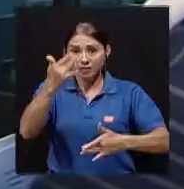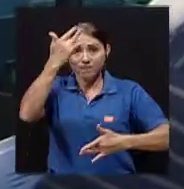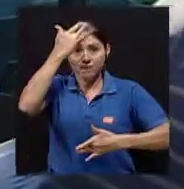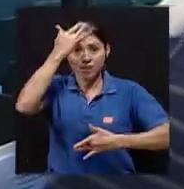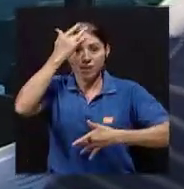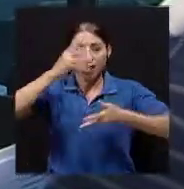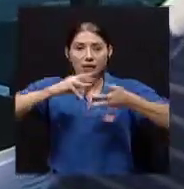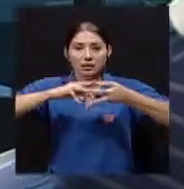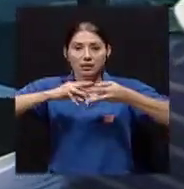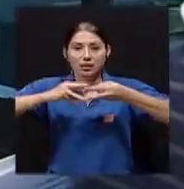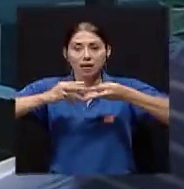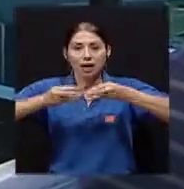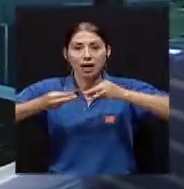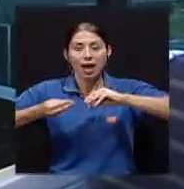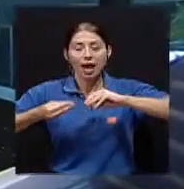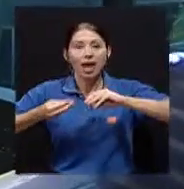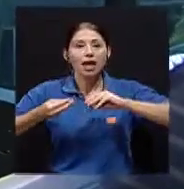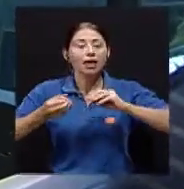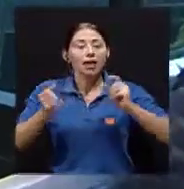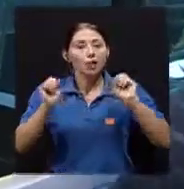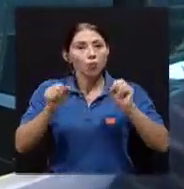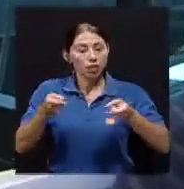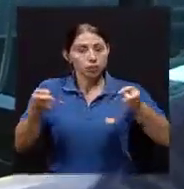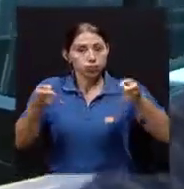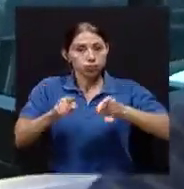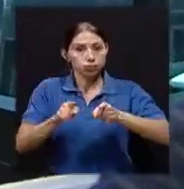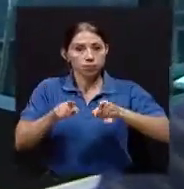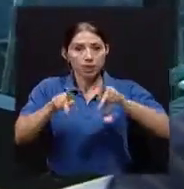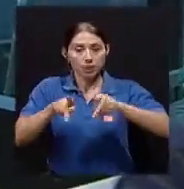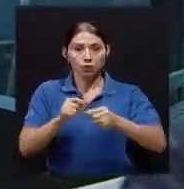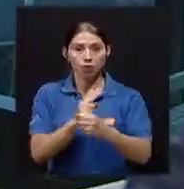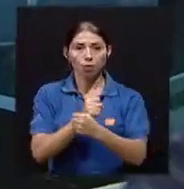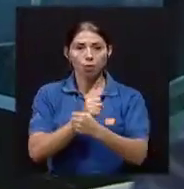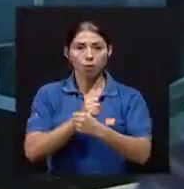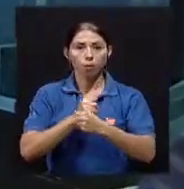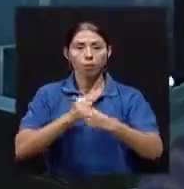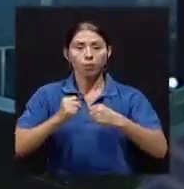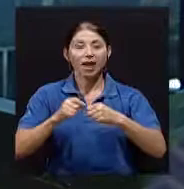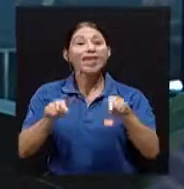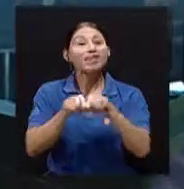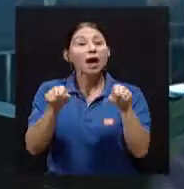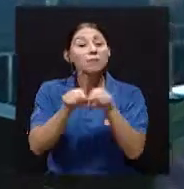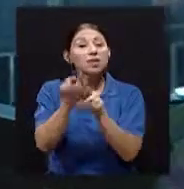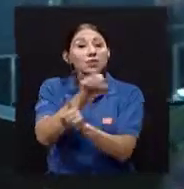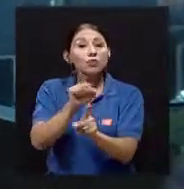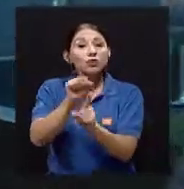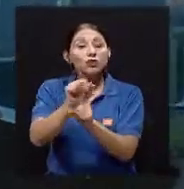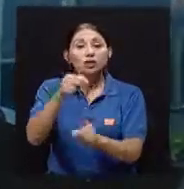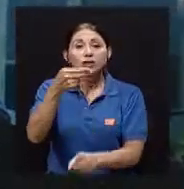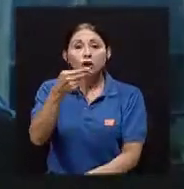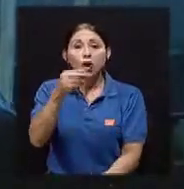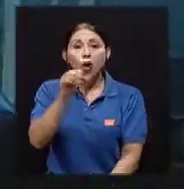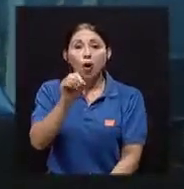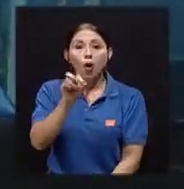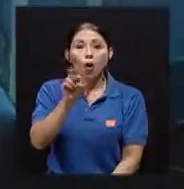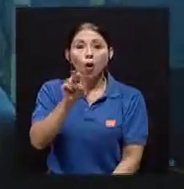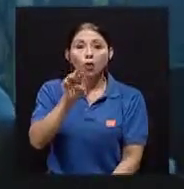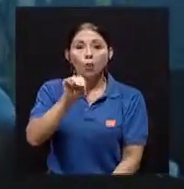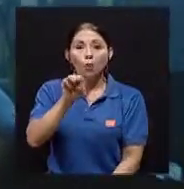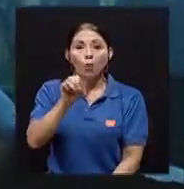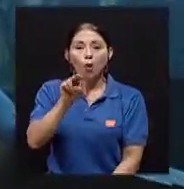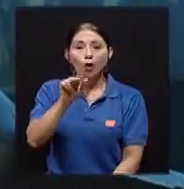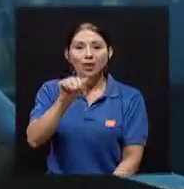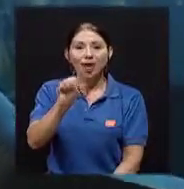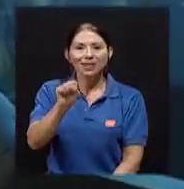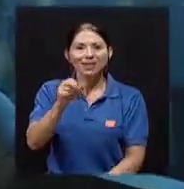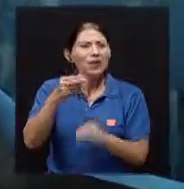enfermedades genéticas que provocan exceso de peso. Hay factores hormonales asociados con algunas hormonas que tienen nombres